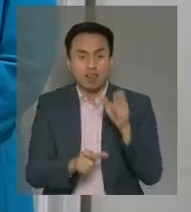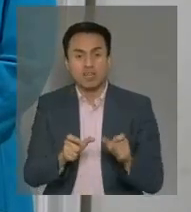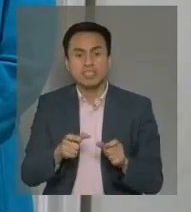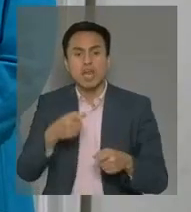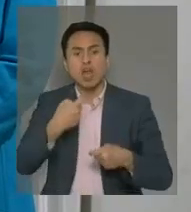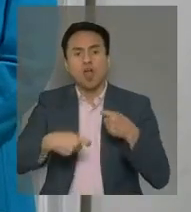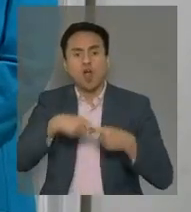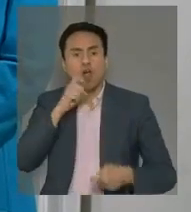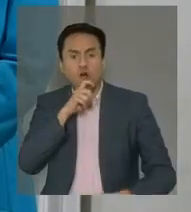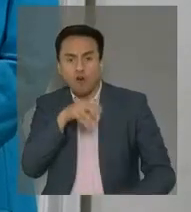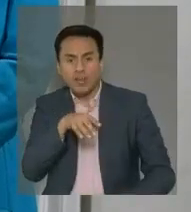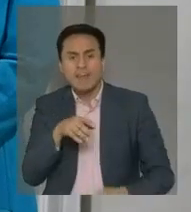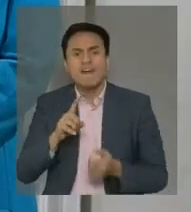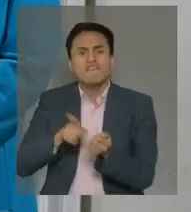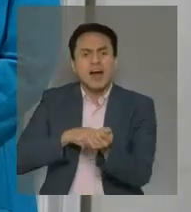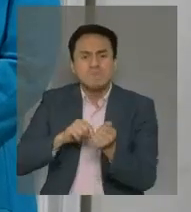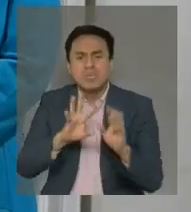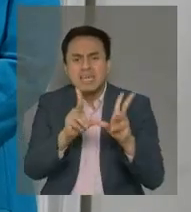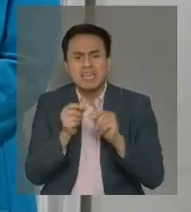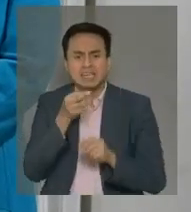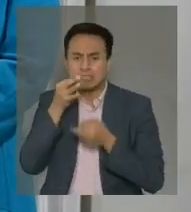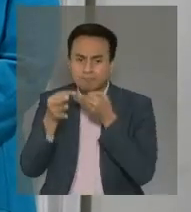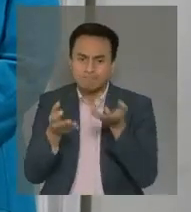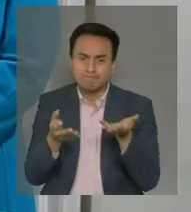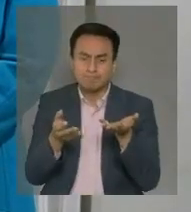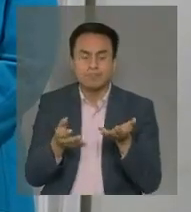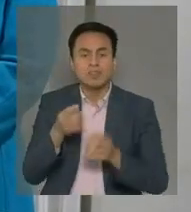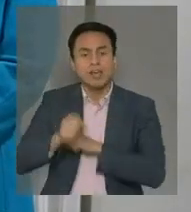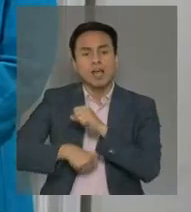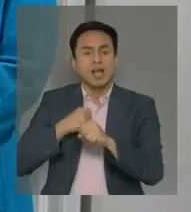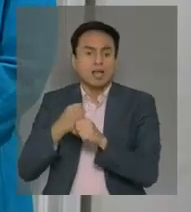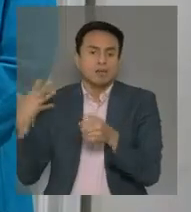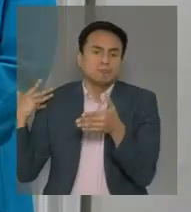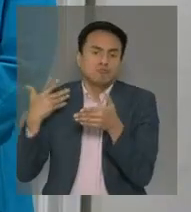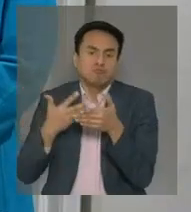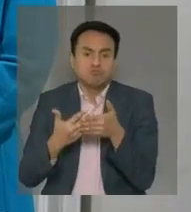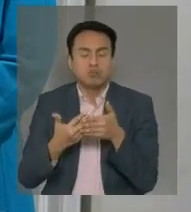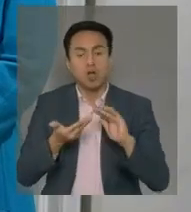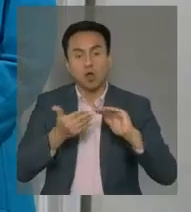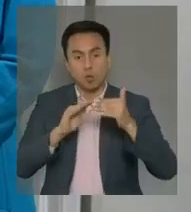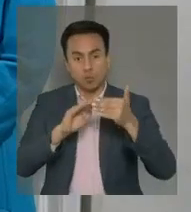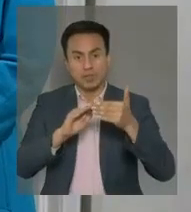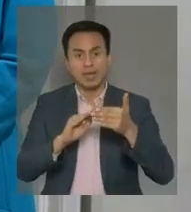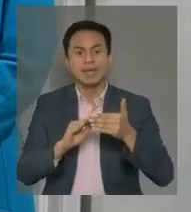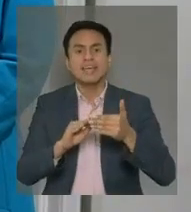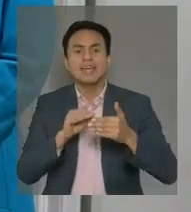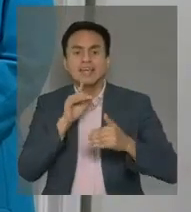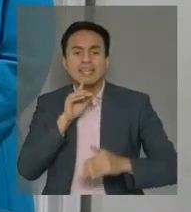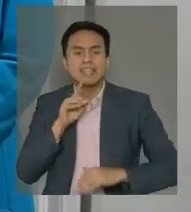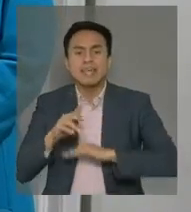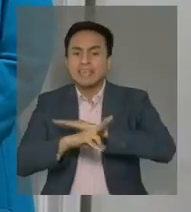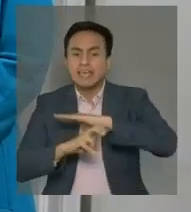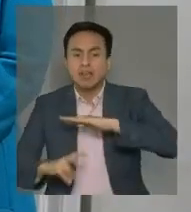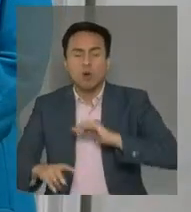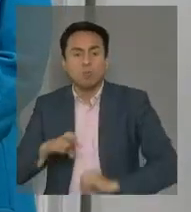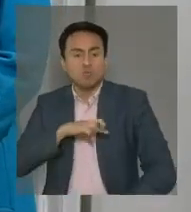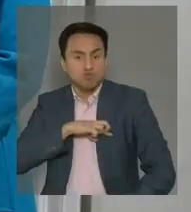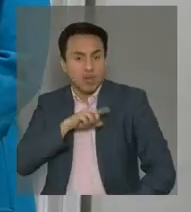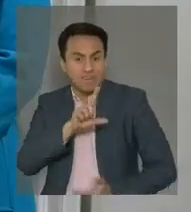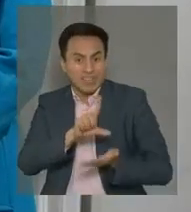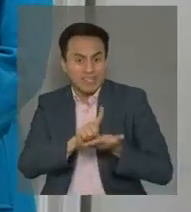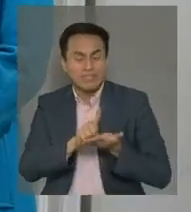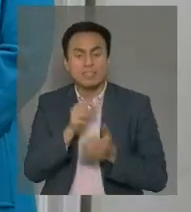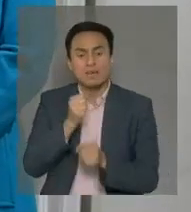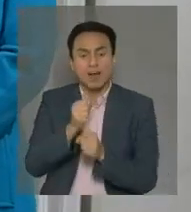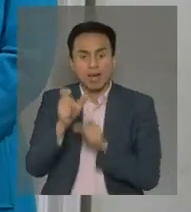cobre y a sus familias por décadas la comunidad de quintero puchuncaví y las y los